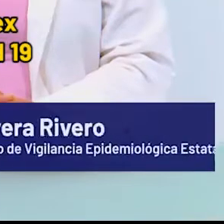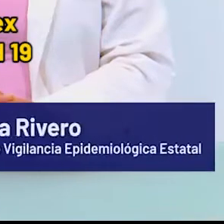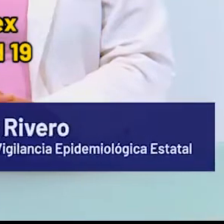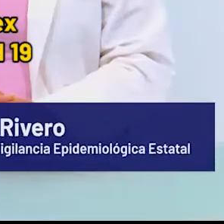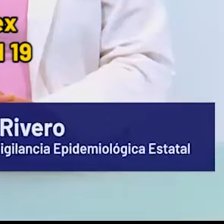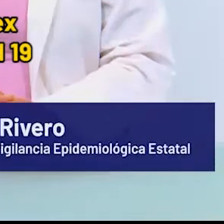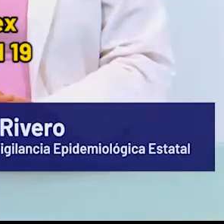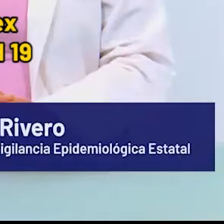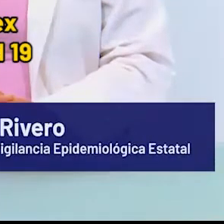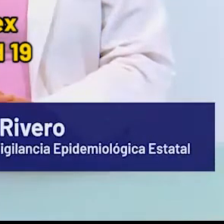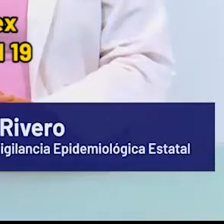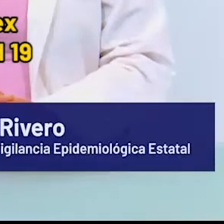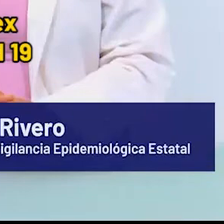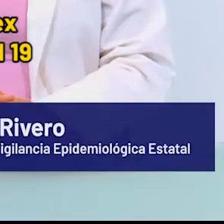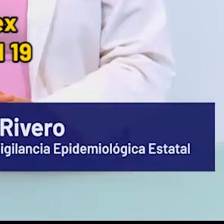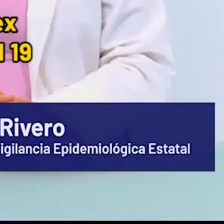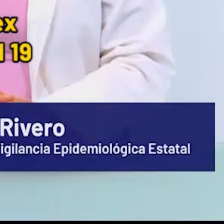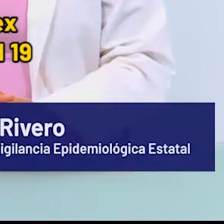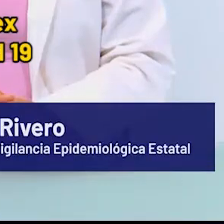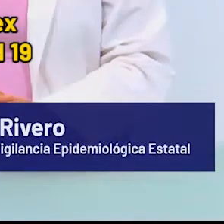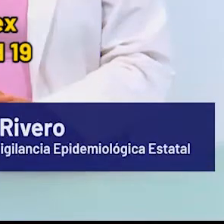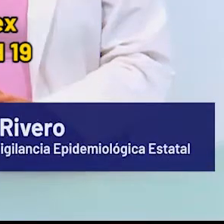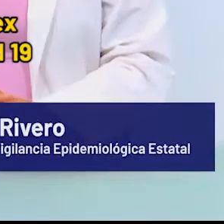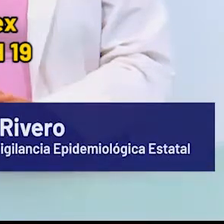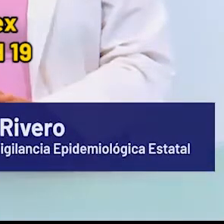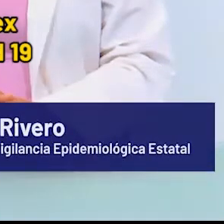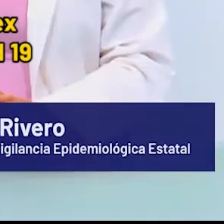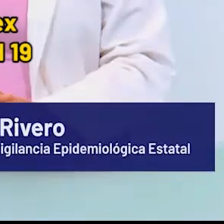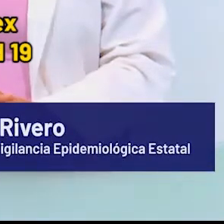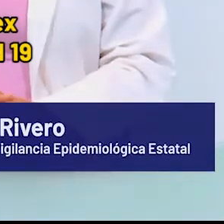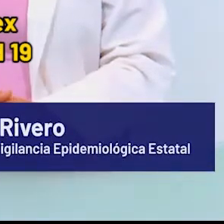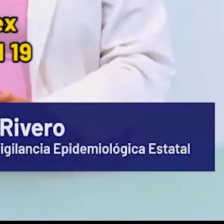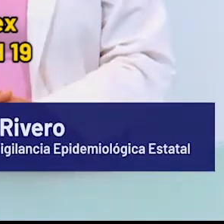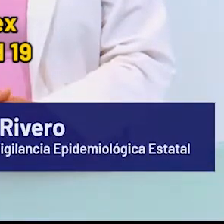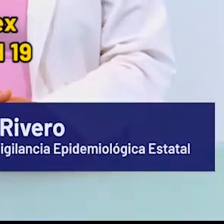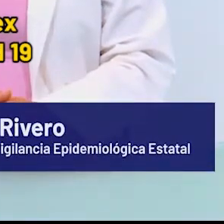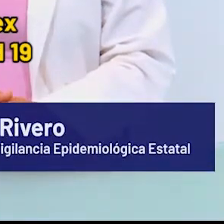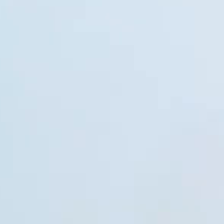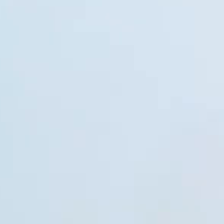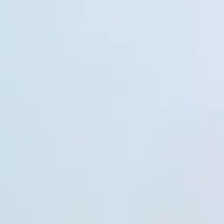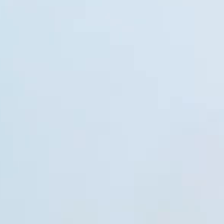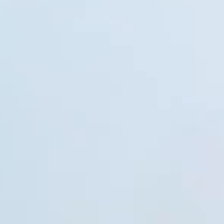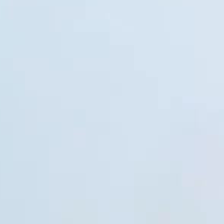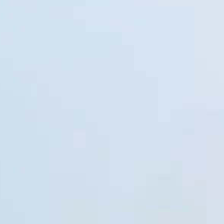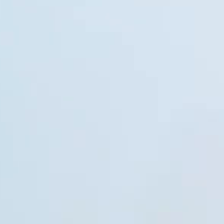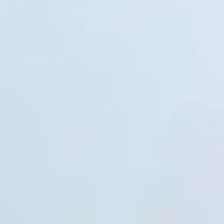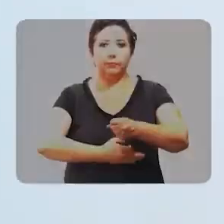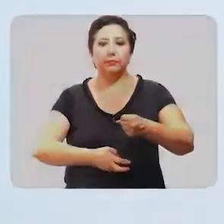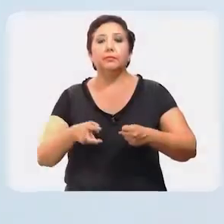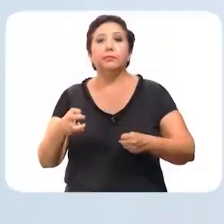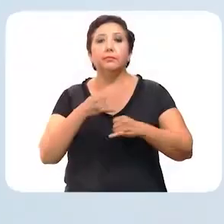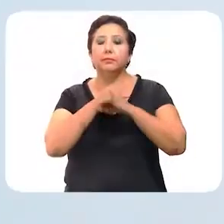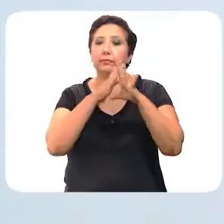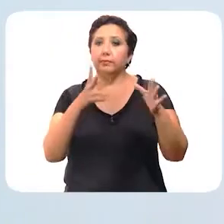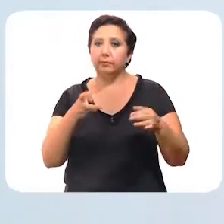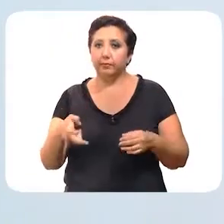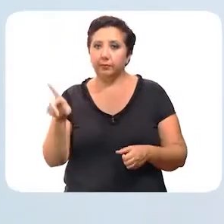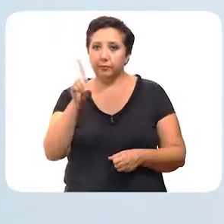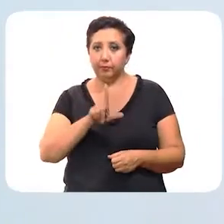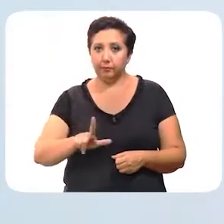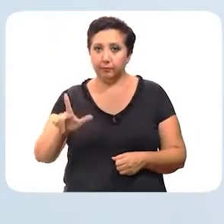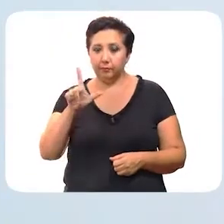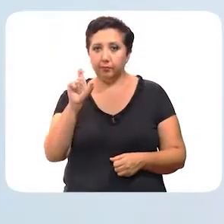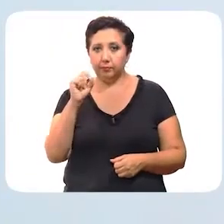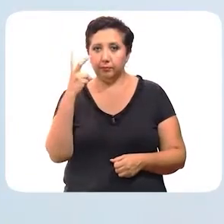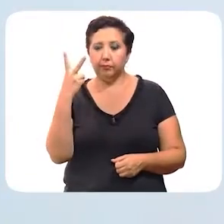Buenas tardes. Nos permitimos dar el informe diario relacionado con el COVID-19. Adelante, doctora. Gracias, buenas tardes. Este es el parte médico de este